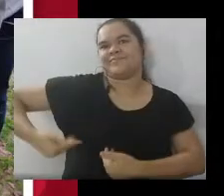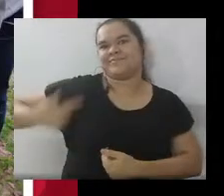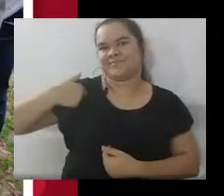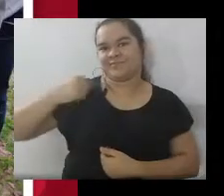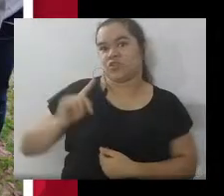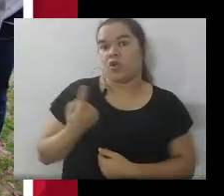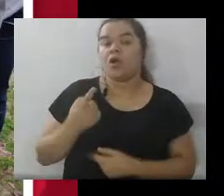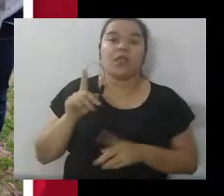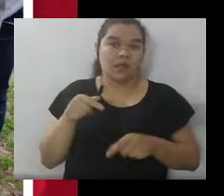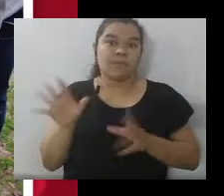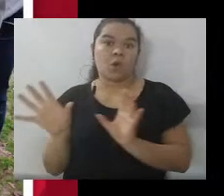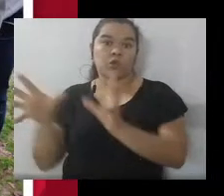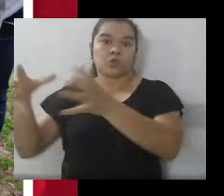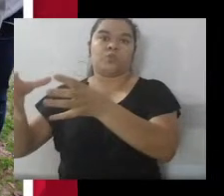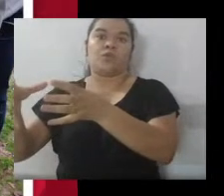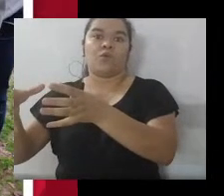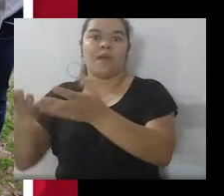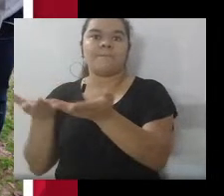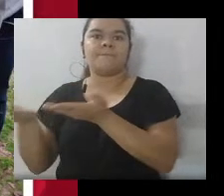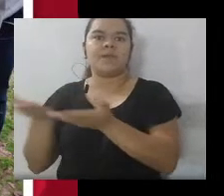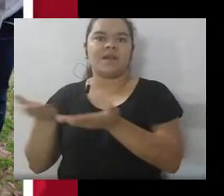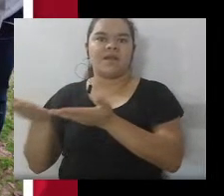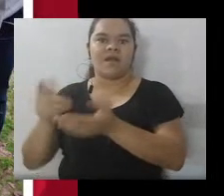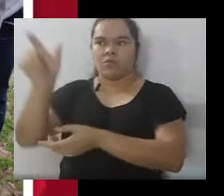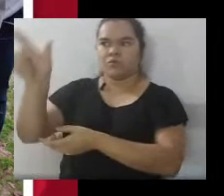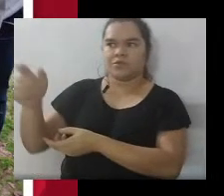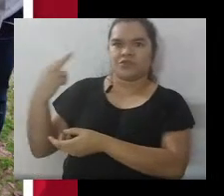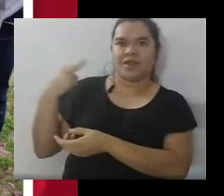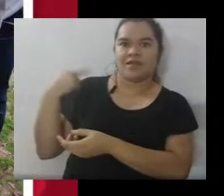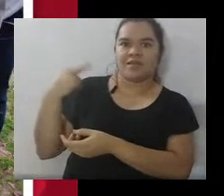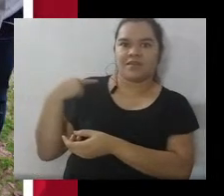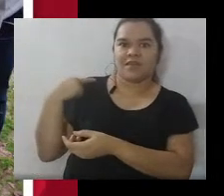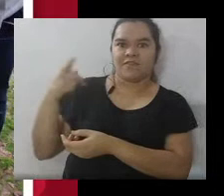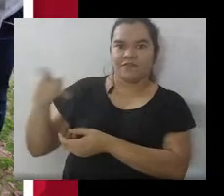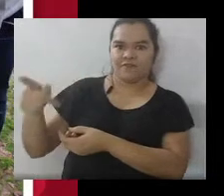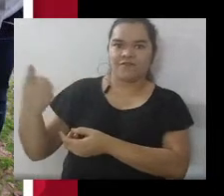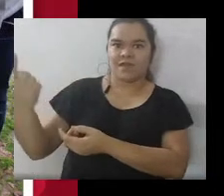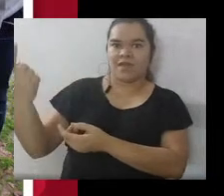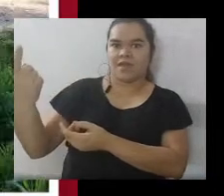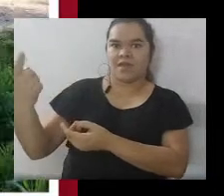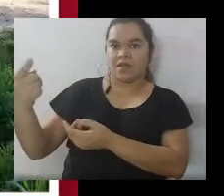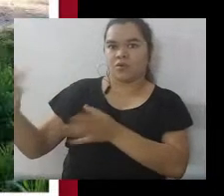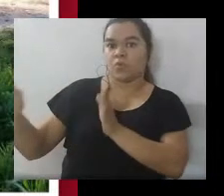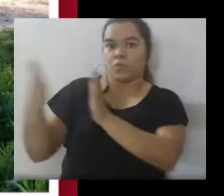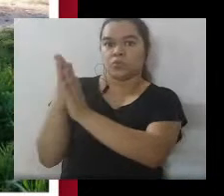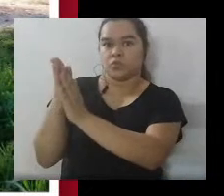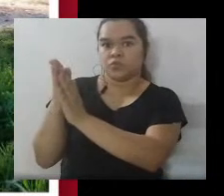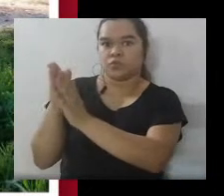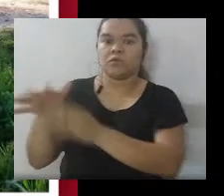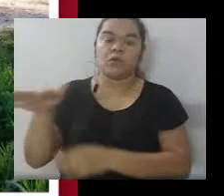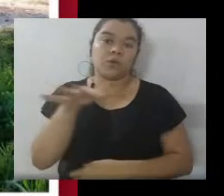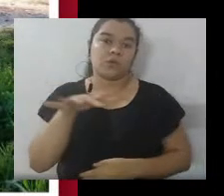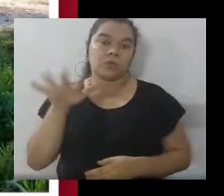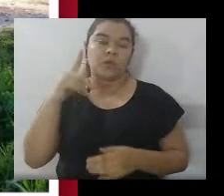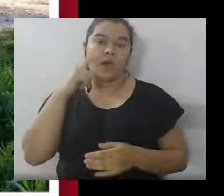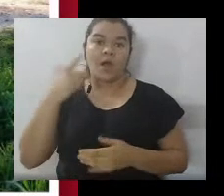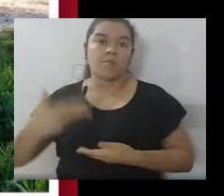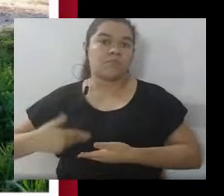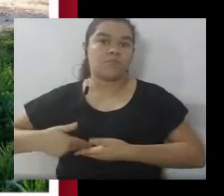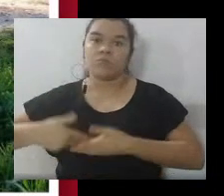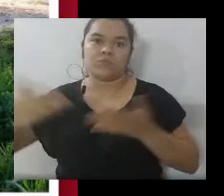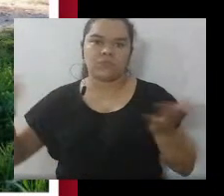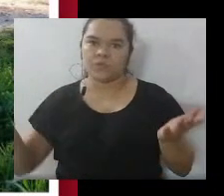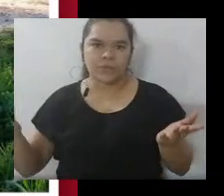te permite trabajar en relación de dependencia, es decir, en organismos públicos, integrando